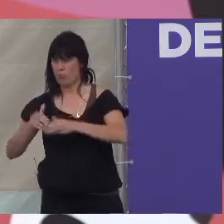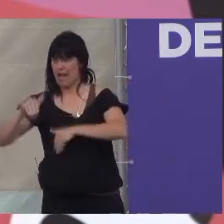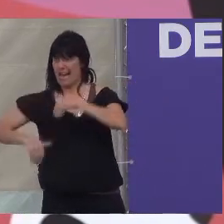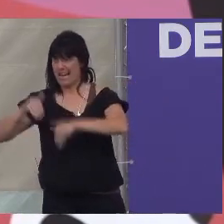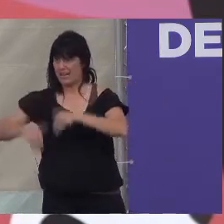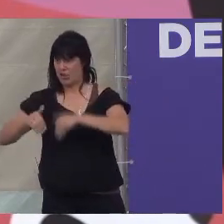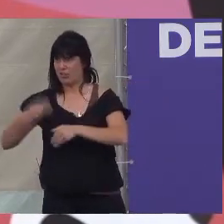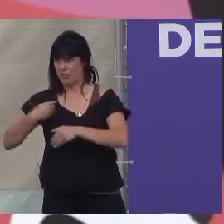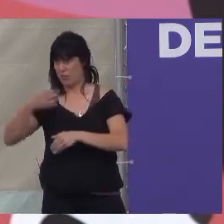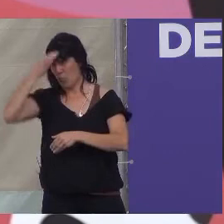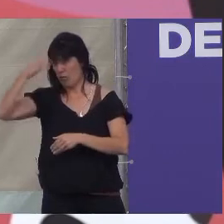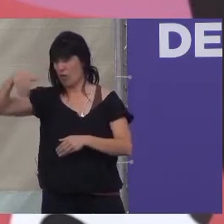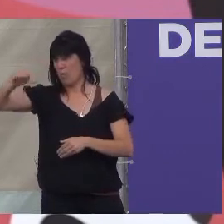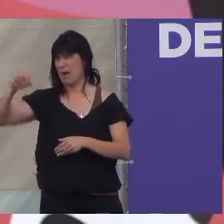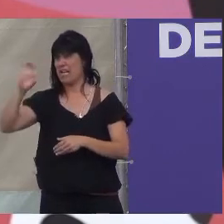Basamagrei,